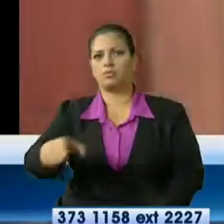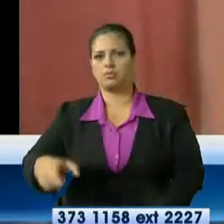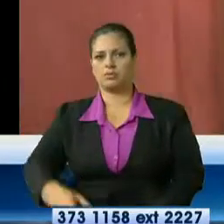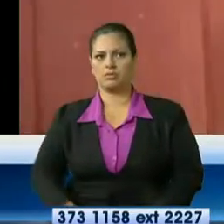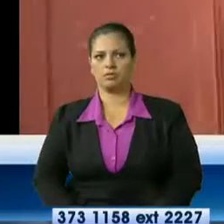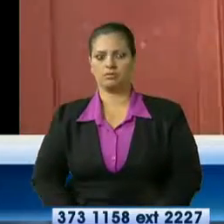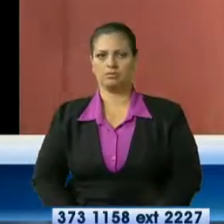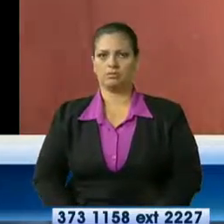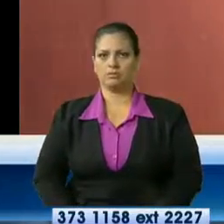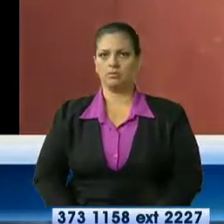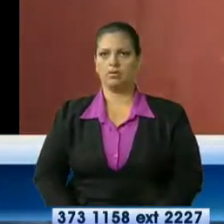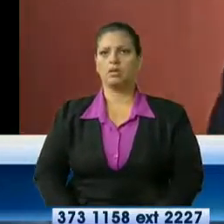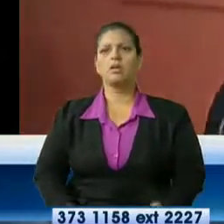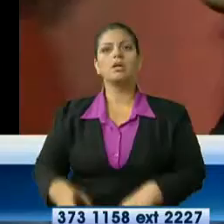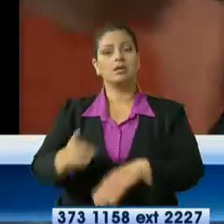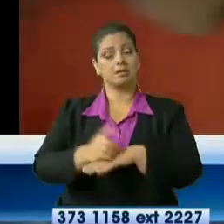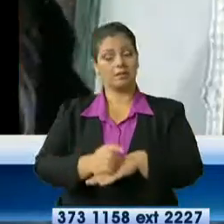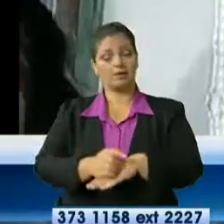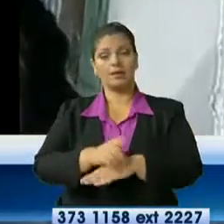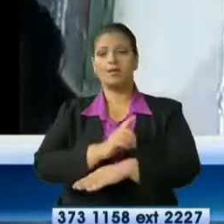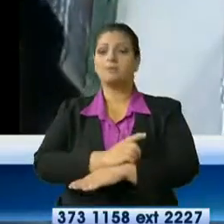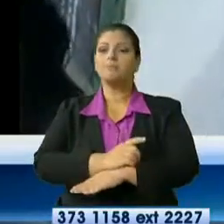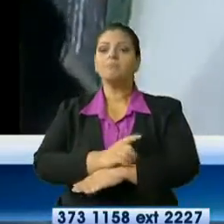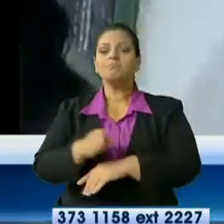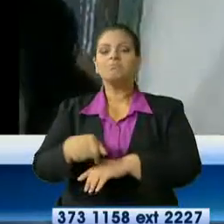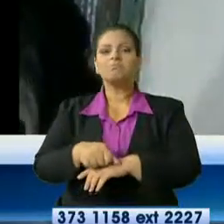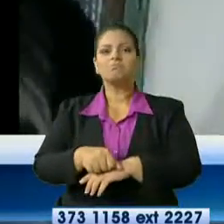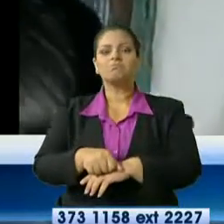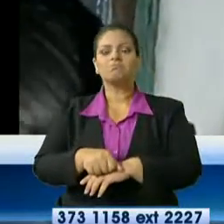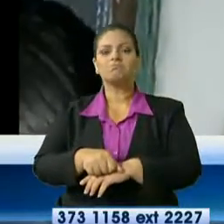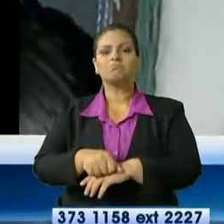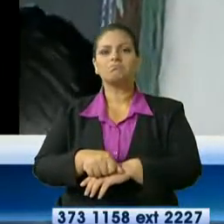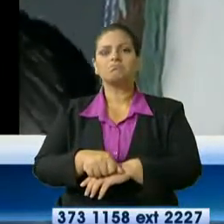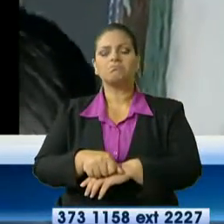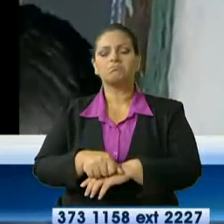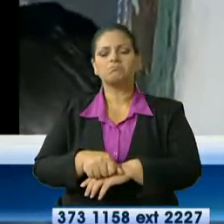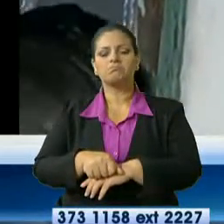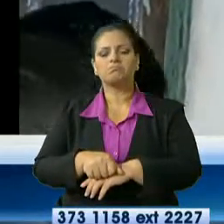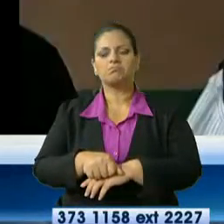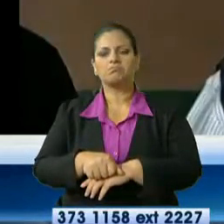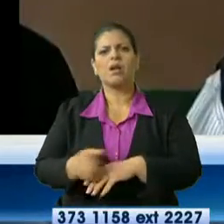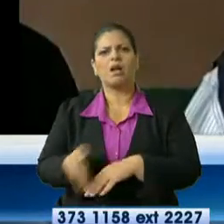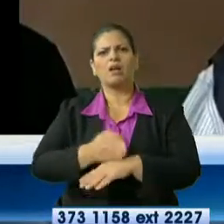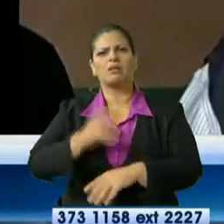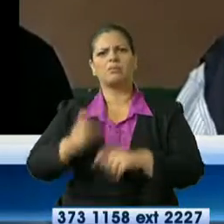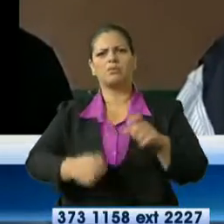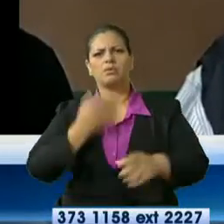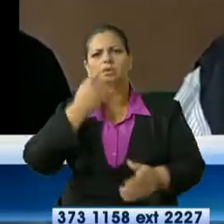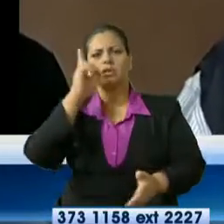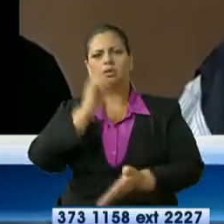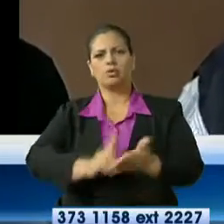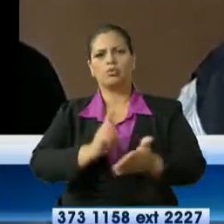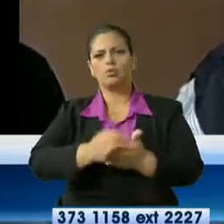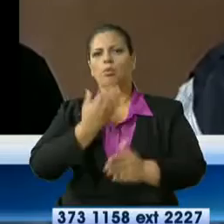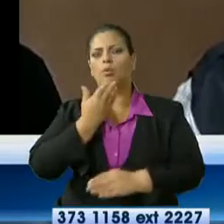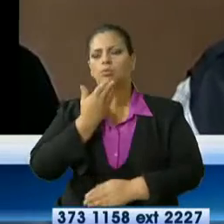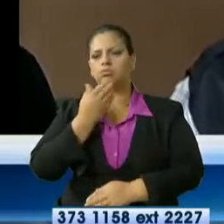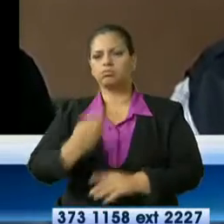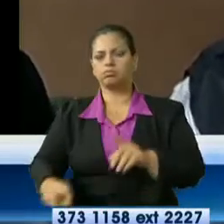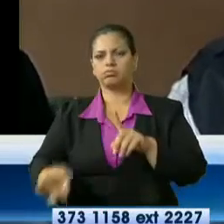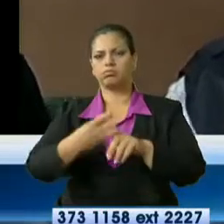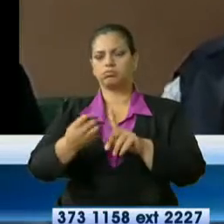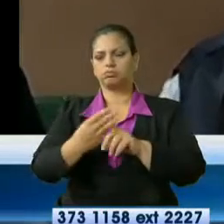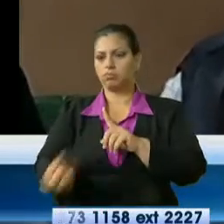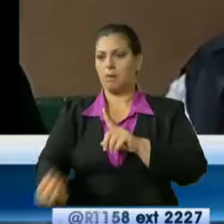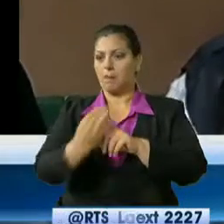Dirección General de Inteligencia y las denuncias de la ciudadanía. Hemos recibido denuncias a través de nuestras redes sociales y por esa razón nos